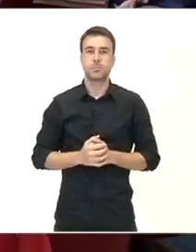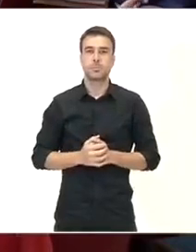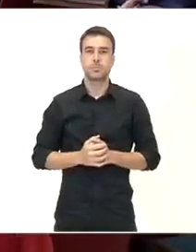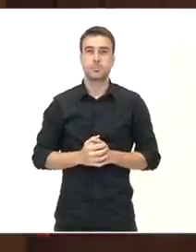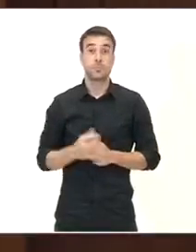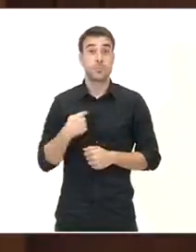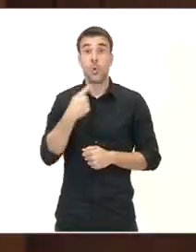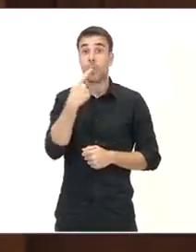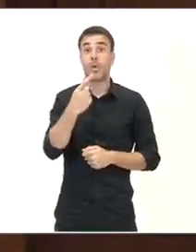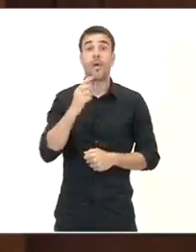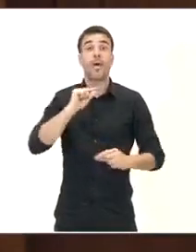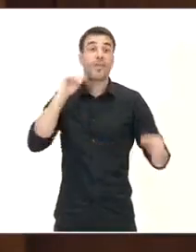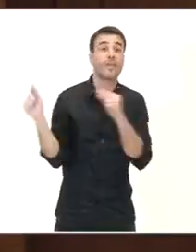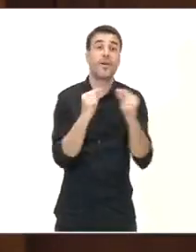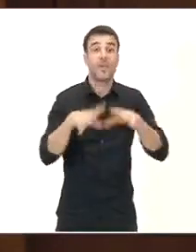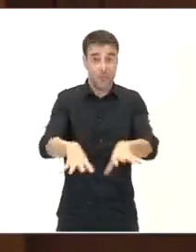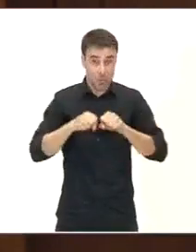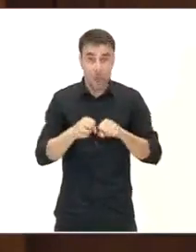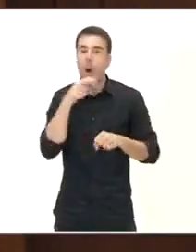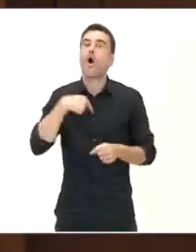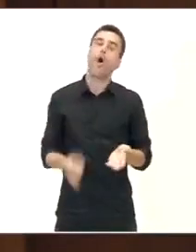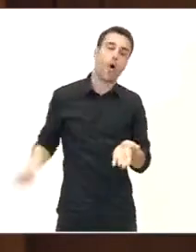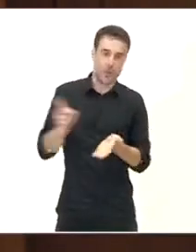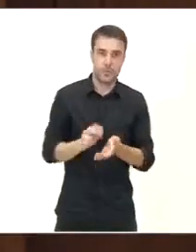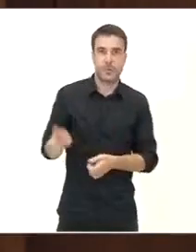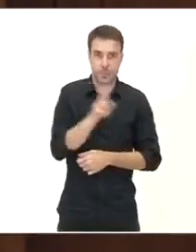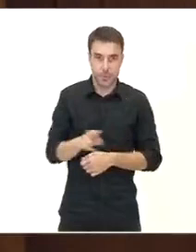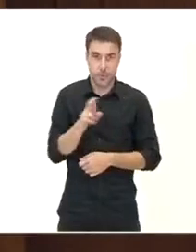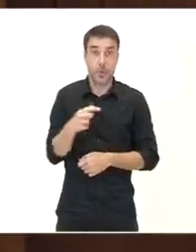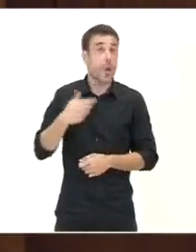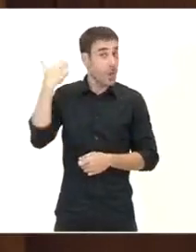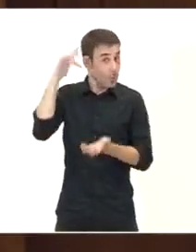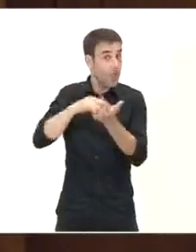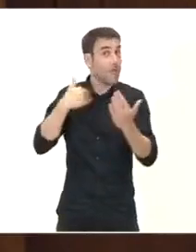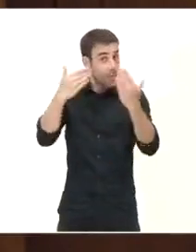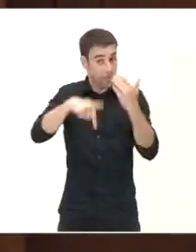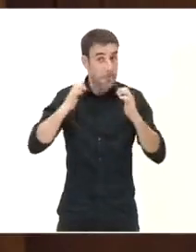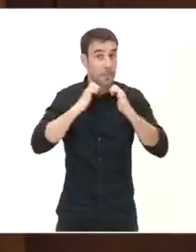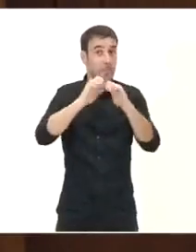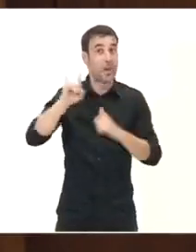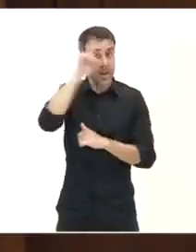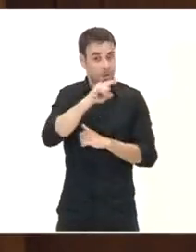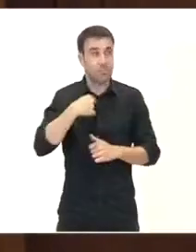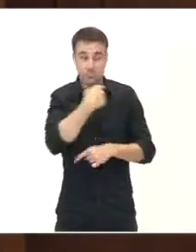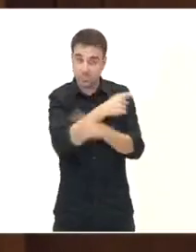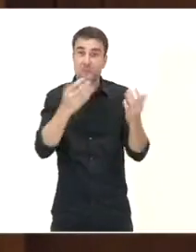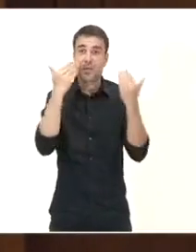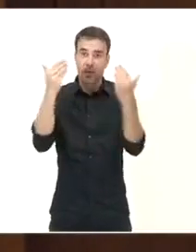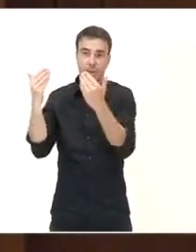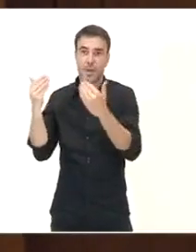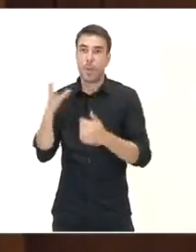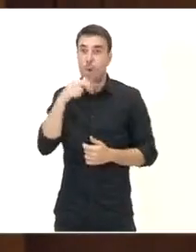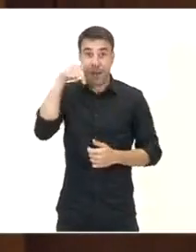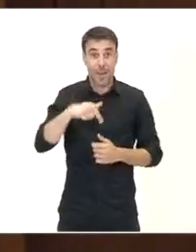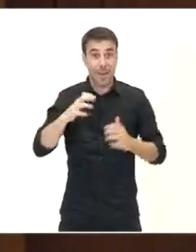Lo dije en el debate de investidura y lo repito hoy. Entonces felicité al Parlamento de Canarias desde aquí, porque no había en esta